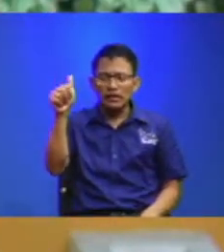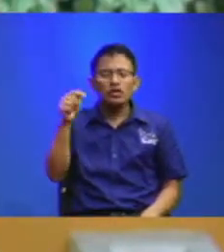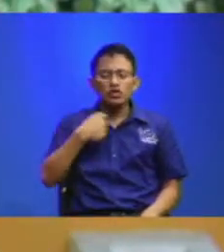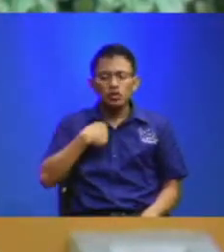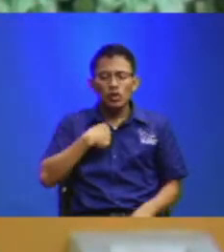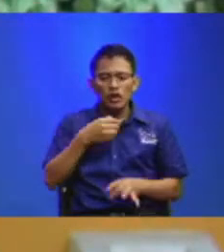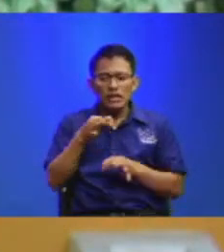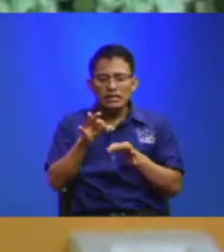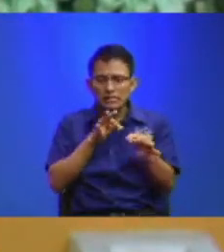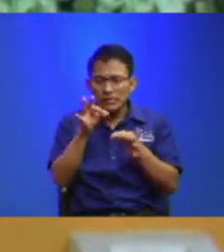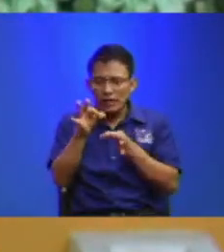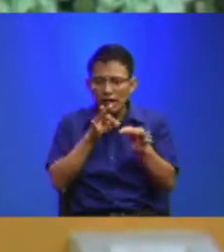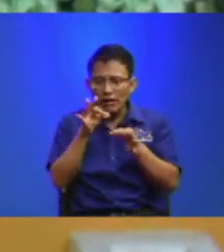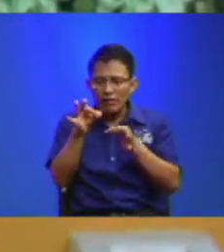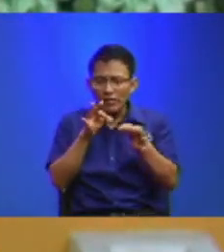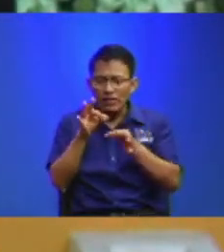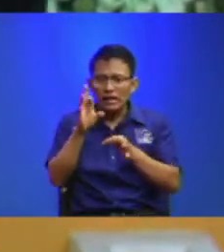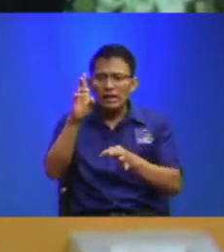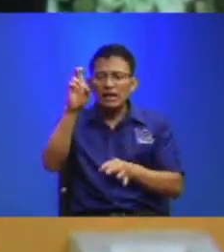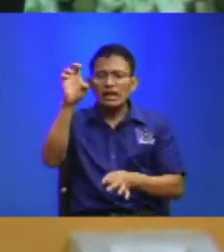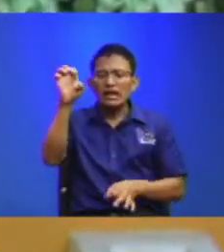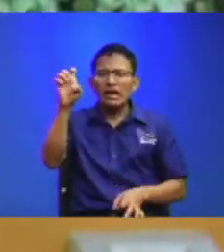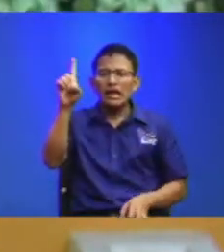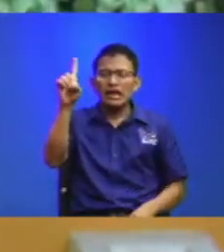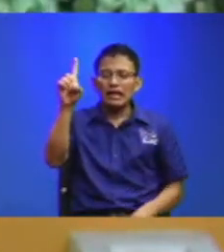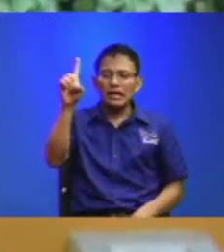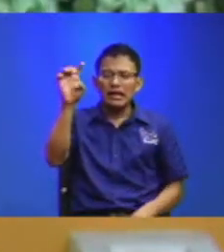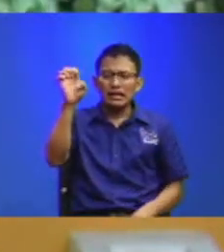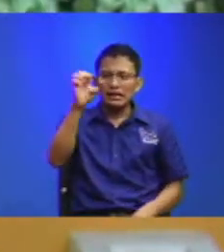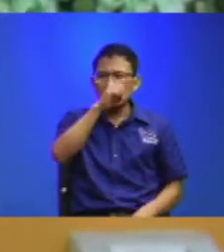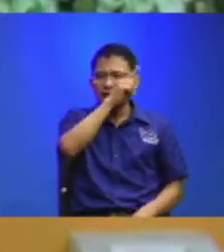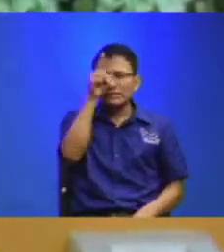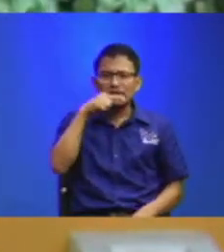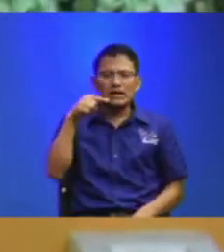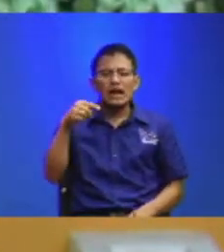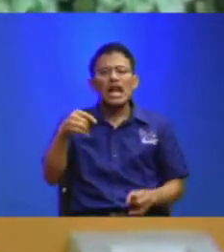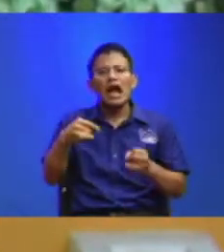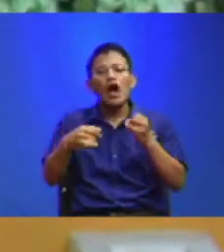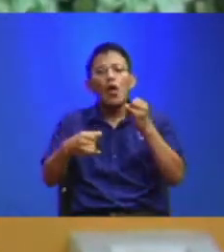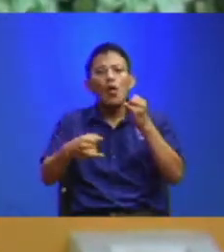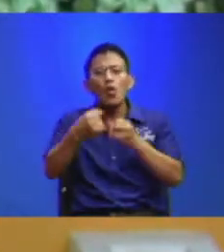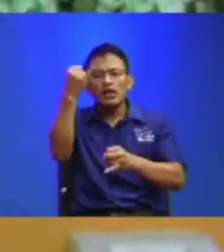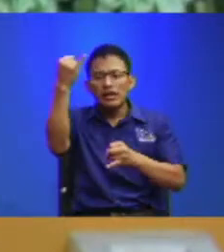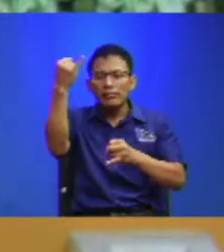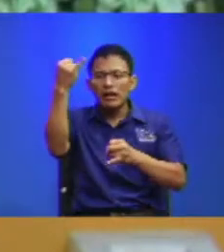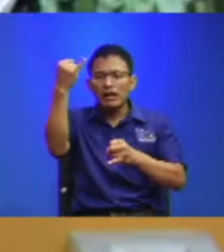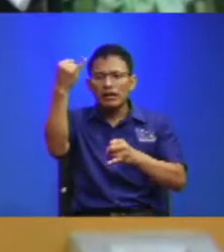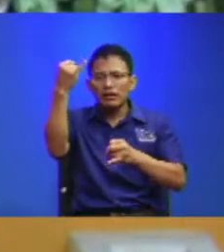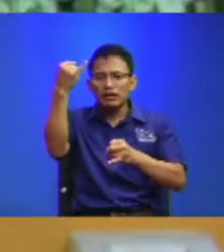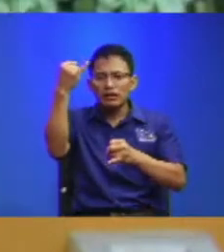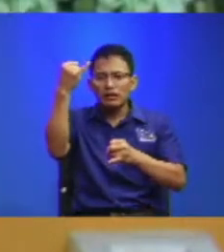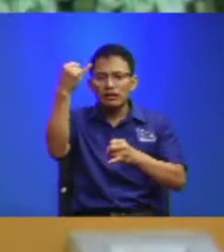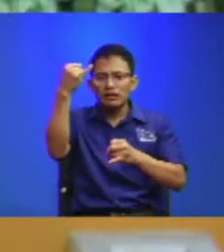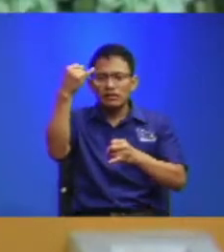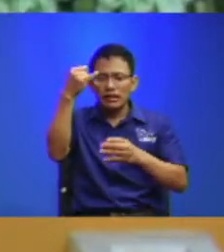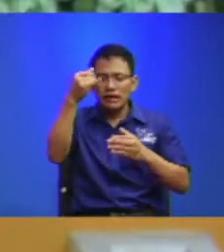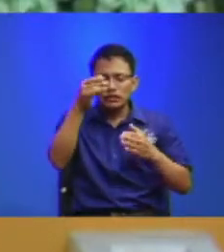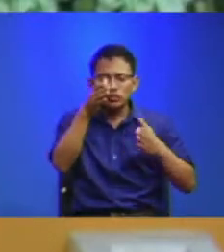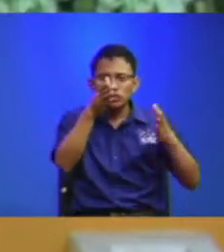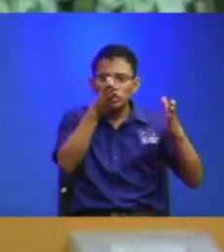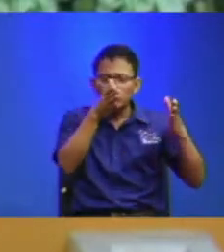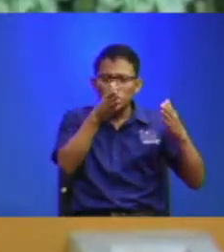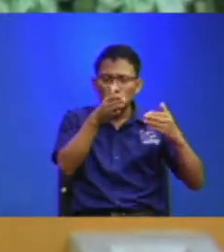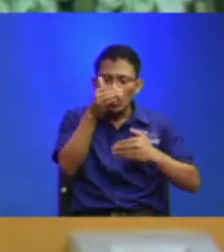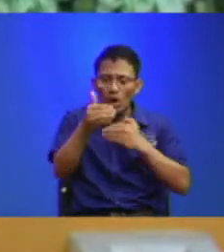la red barredera va a ser la última, pues, que es un orden cronológico. Que también es un orden cronológico y que